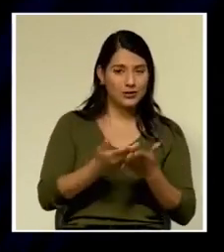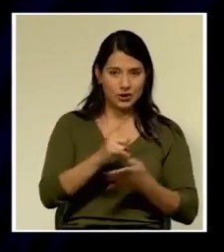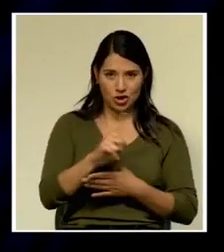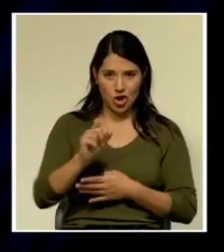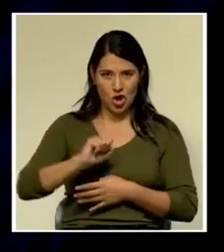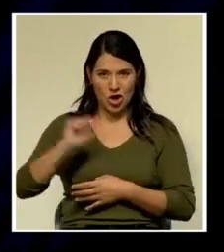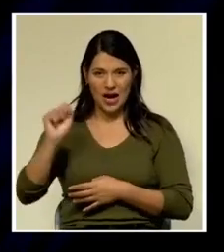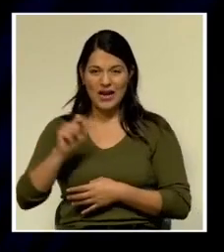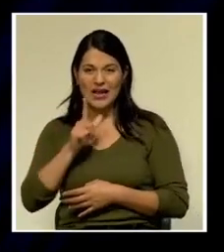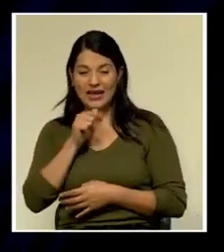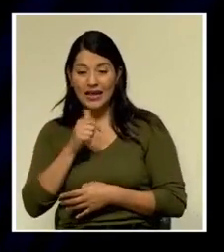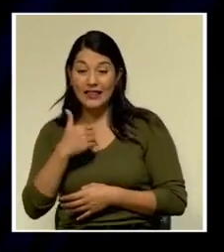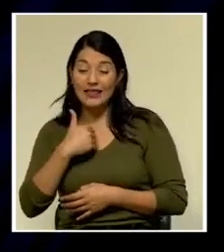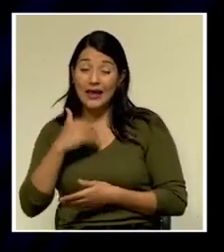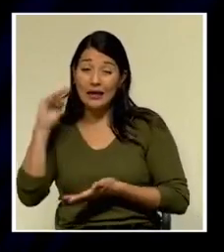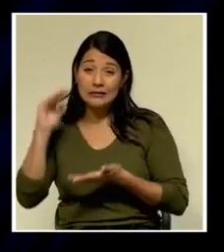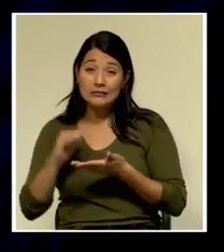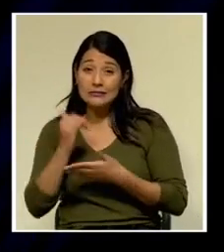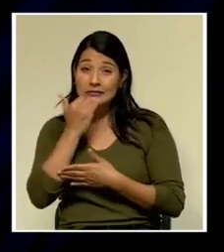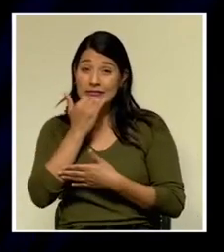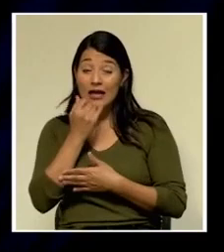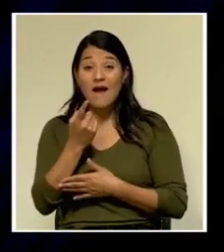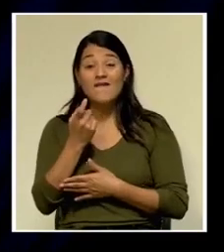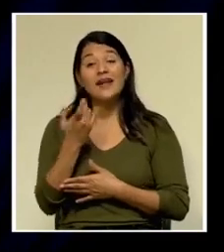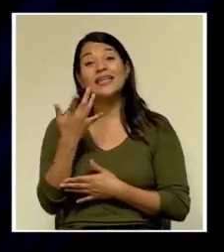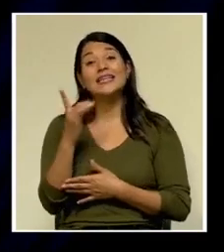quien menos errores comete. Quedan